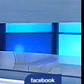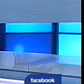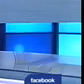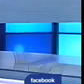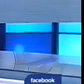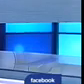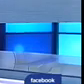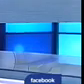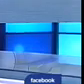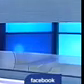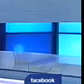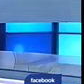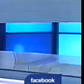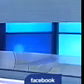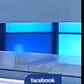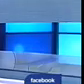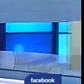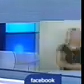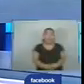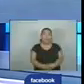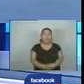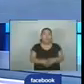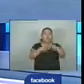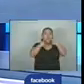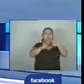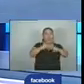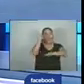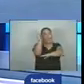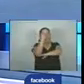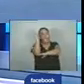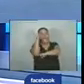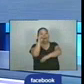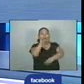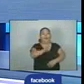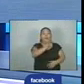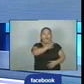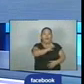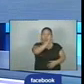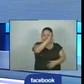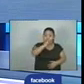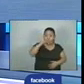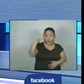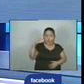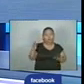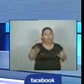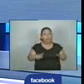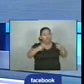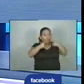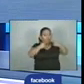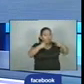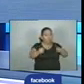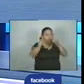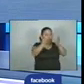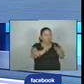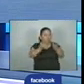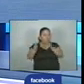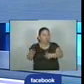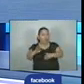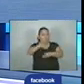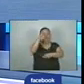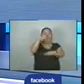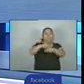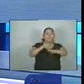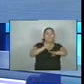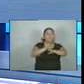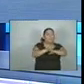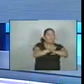La presidenta de Honduras, Xiomara Castro, declaró el estado de emergencia nacional en seguridad como parte del lanzamiento del Plan Integral contra la